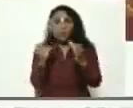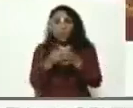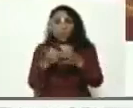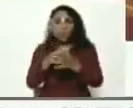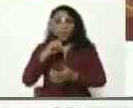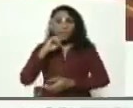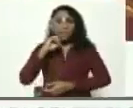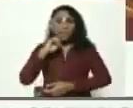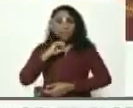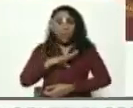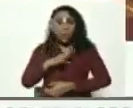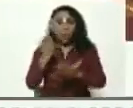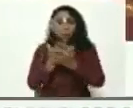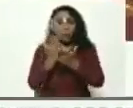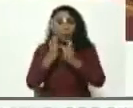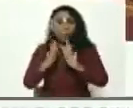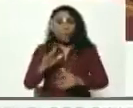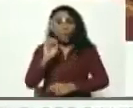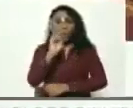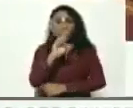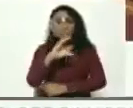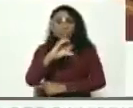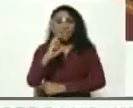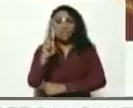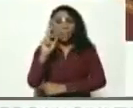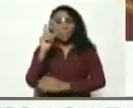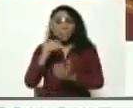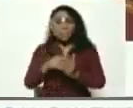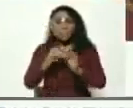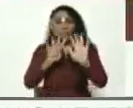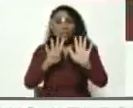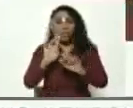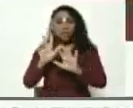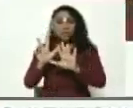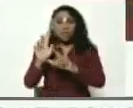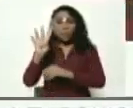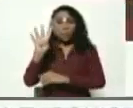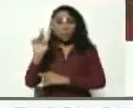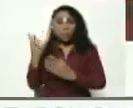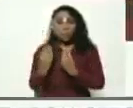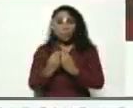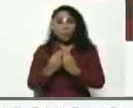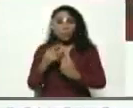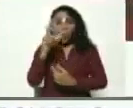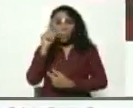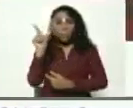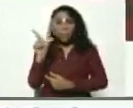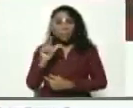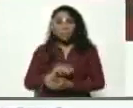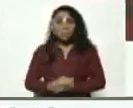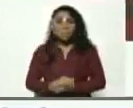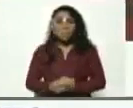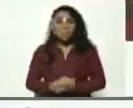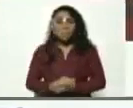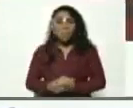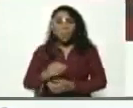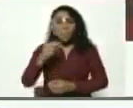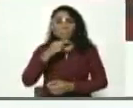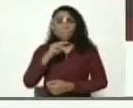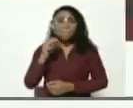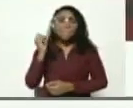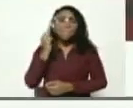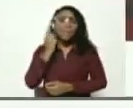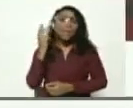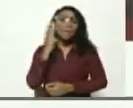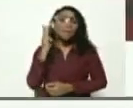en la Escuela de Historia de la UCB en 1984, acompañados por nuestro tío Luis Cipriano Rodríguez, nuestro padrino Rafael